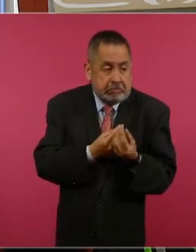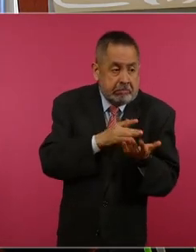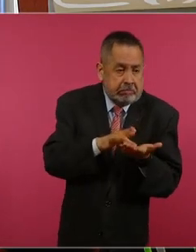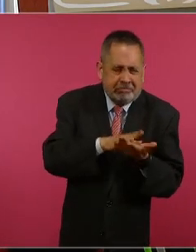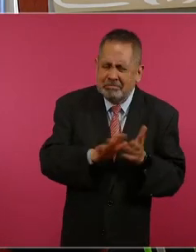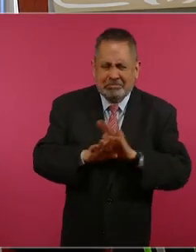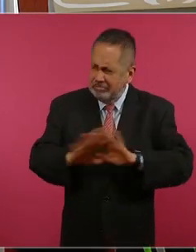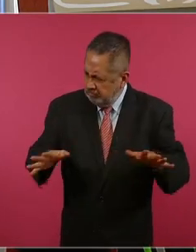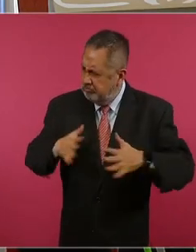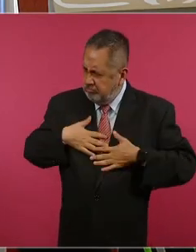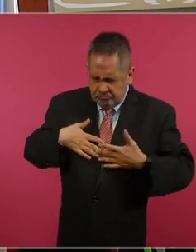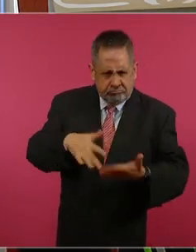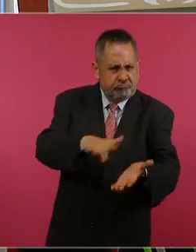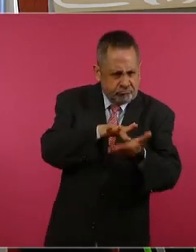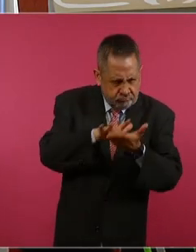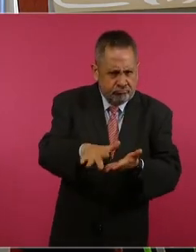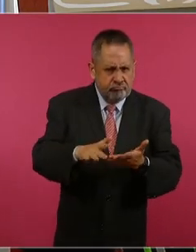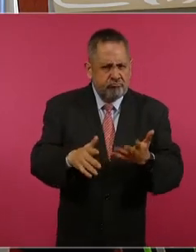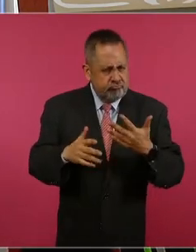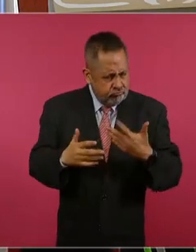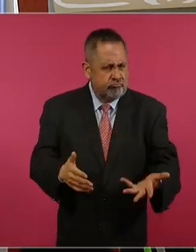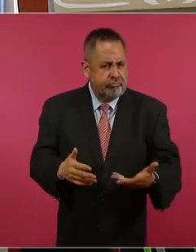Y para realizar estas ideas,